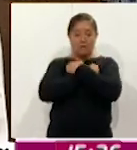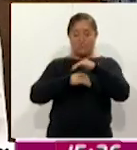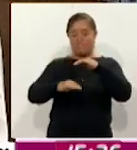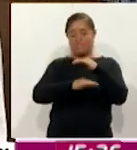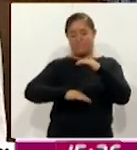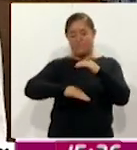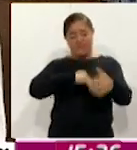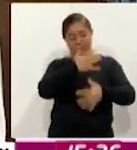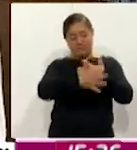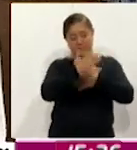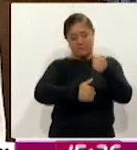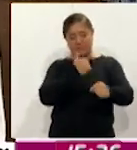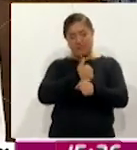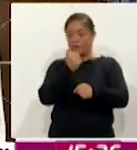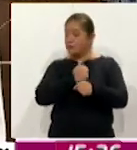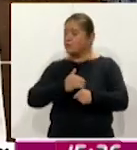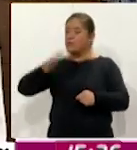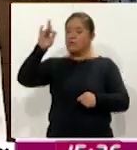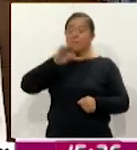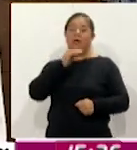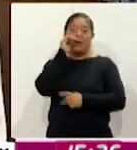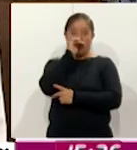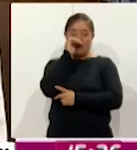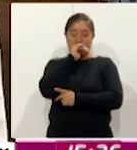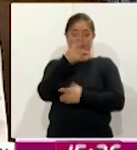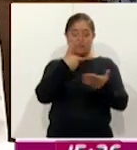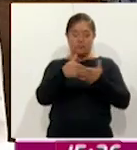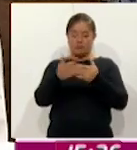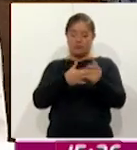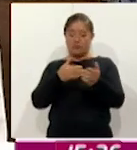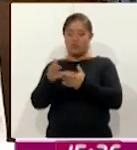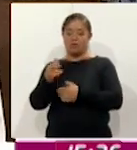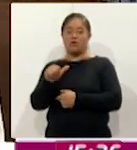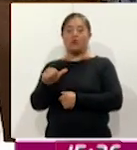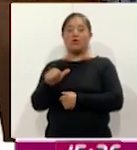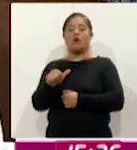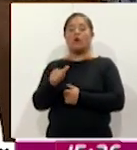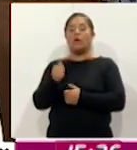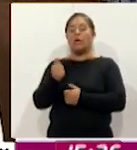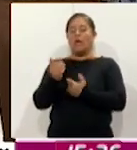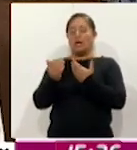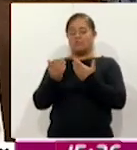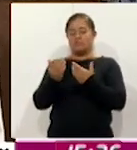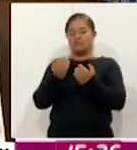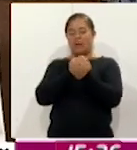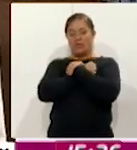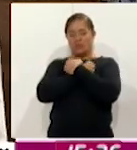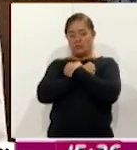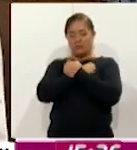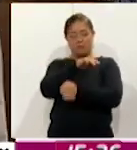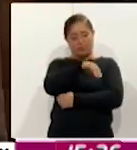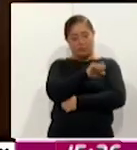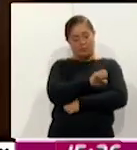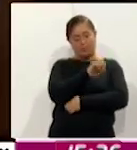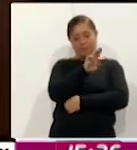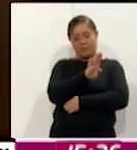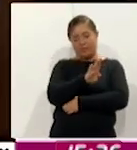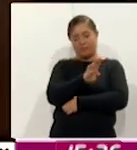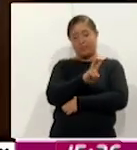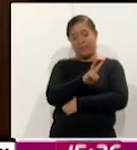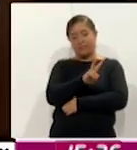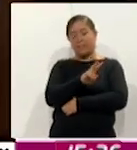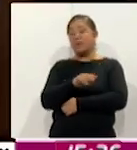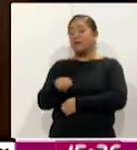en adelante, totalmente gratuitos en el modelo educativo MEP y Aprende INEA. ¿Cómo detectan ustedes a estas